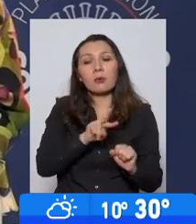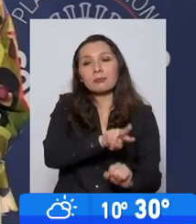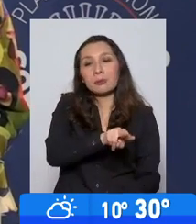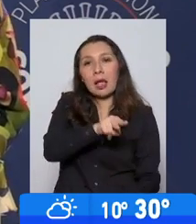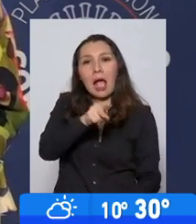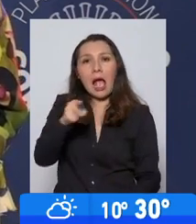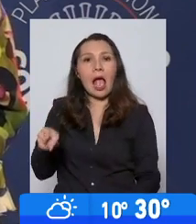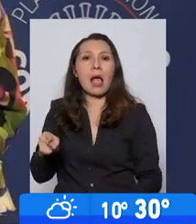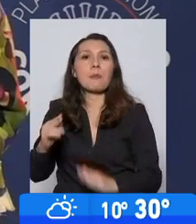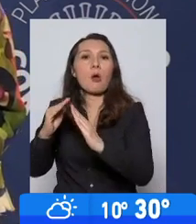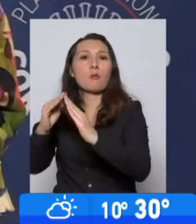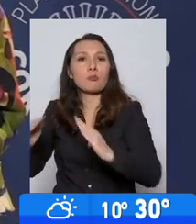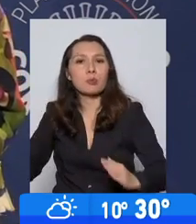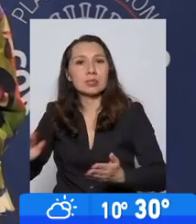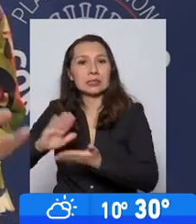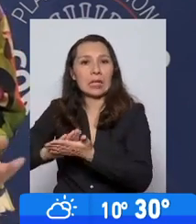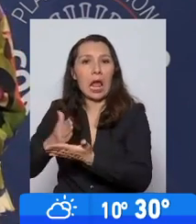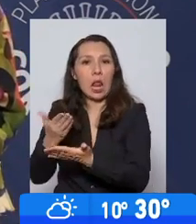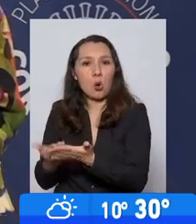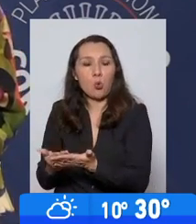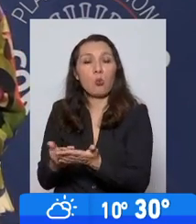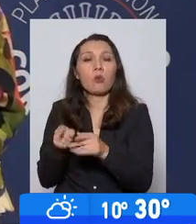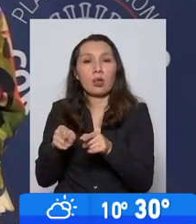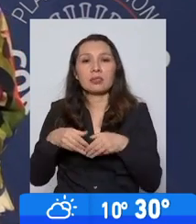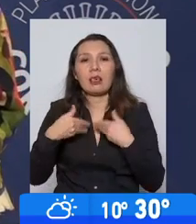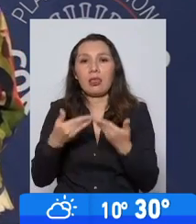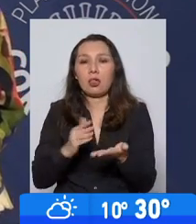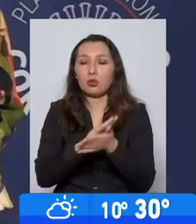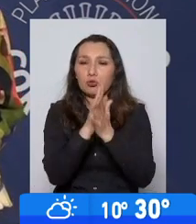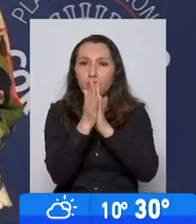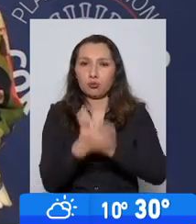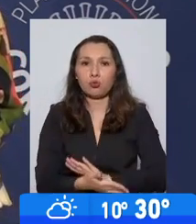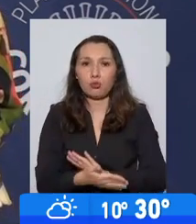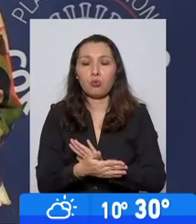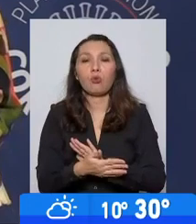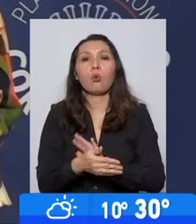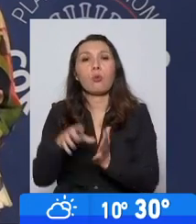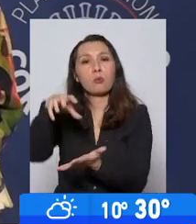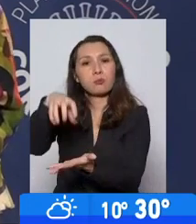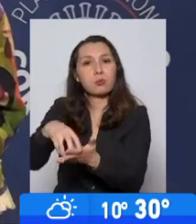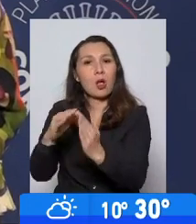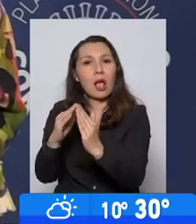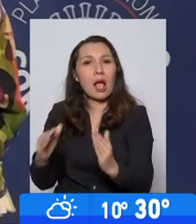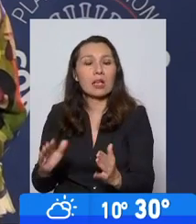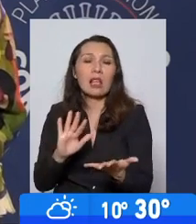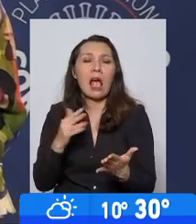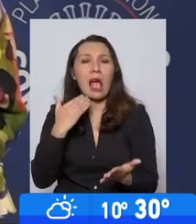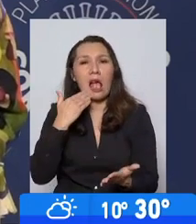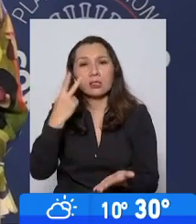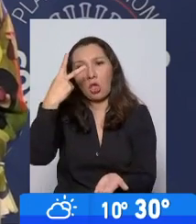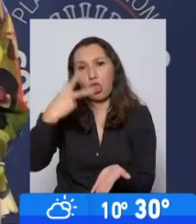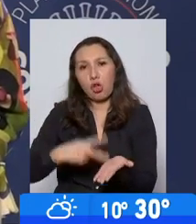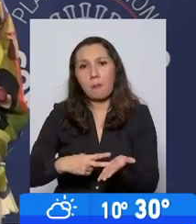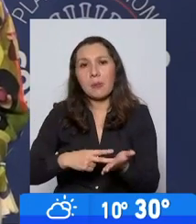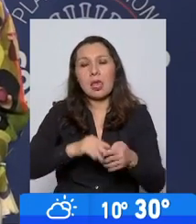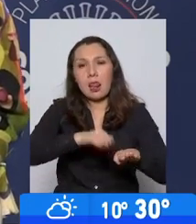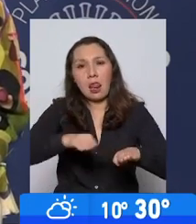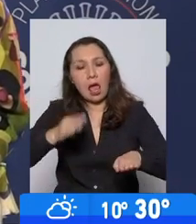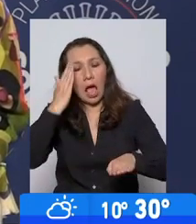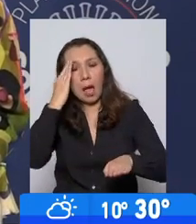forma efectiva. Para eso hemos establecido todas estas residencias que suman casi 2.000